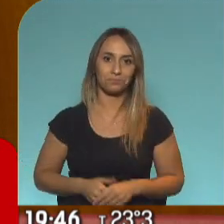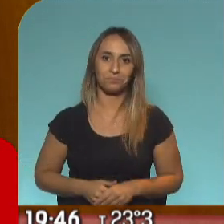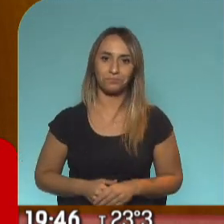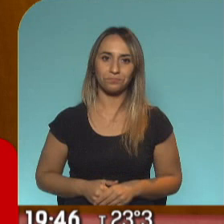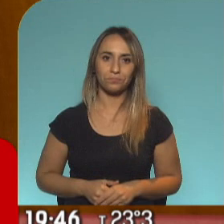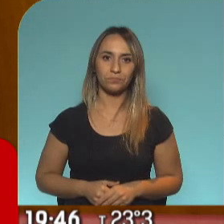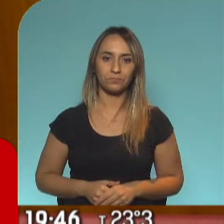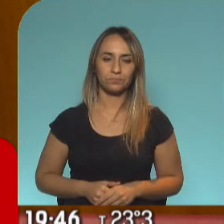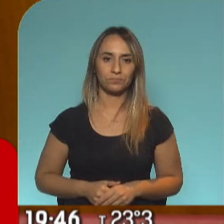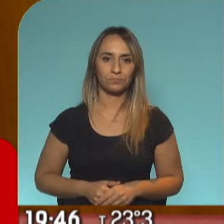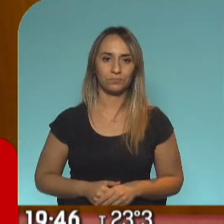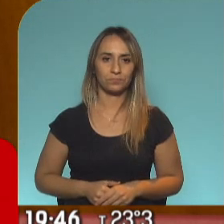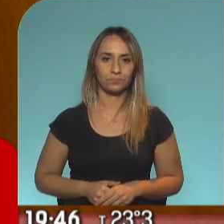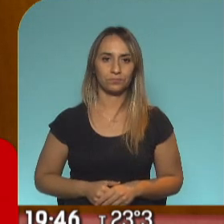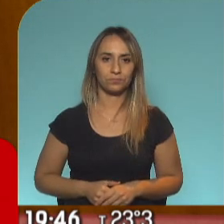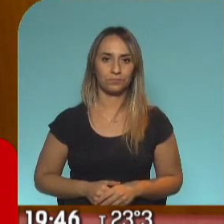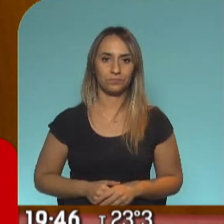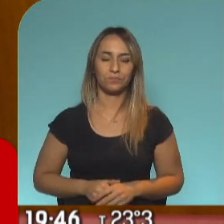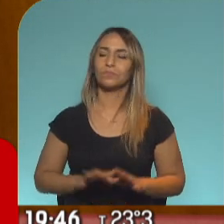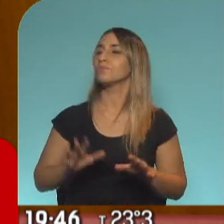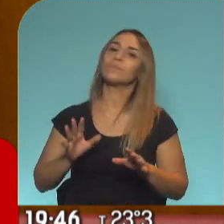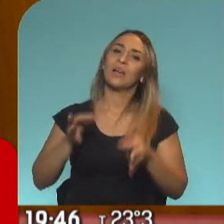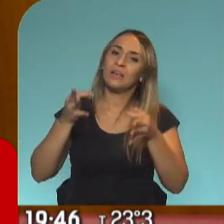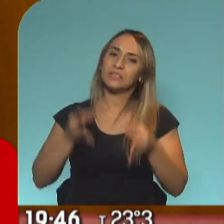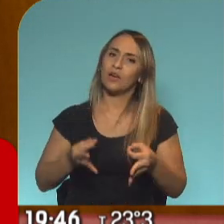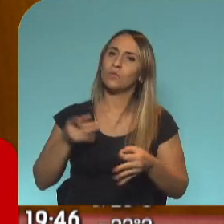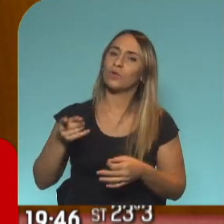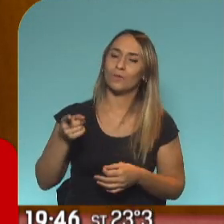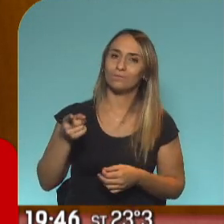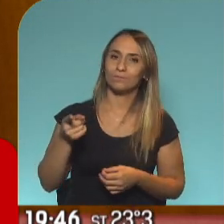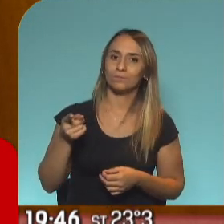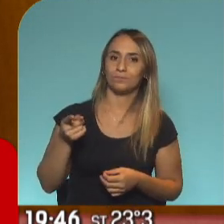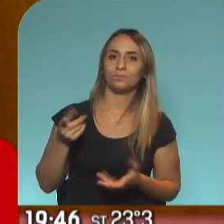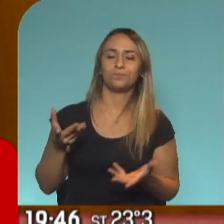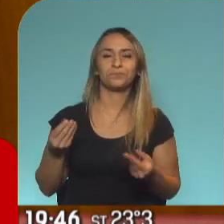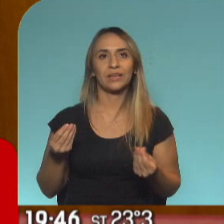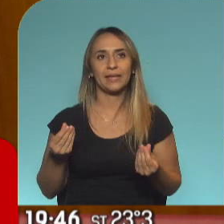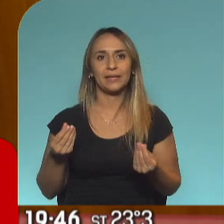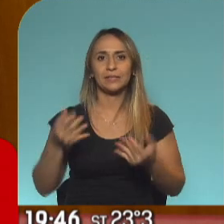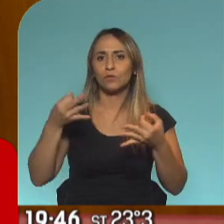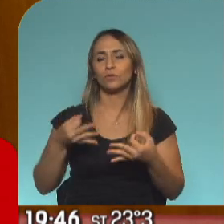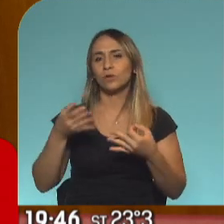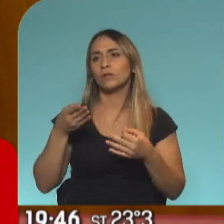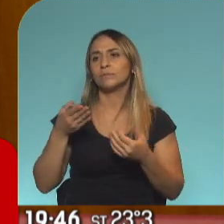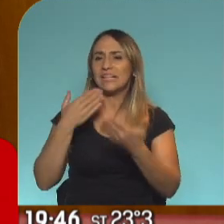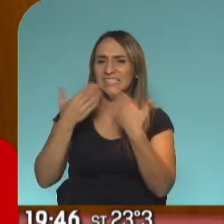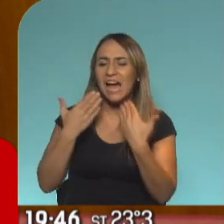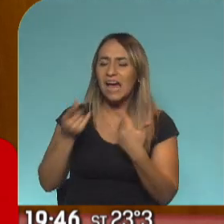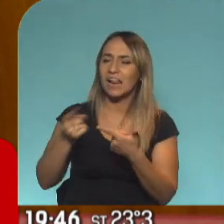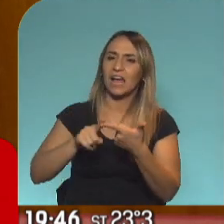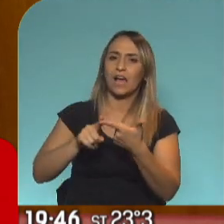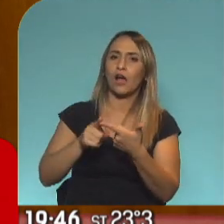Feli, comparto, seguramente habrás recibido charlas, consejos,